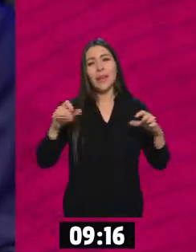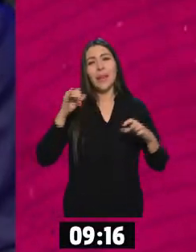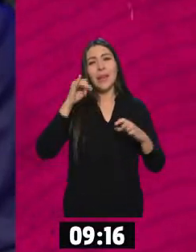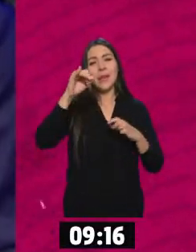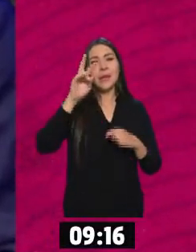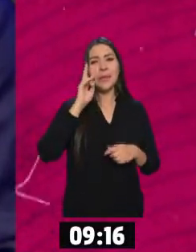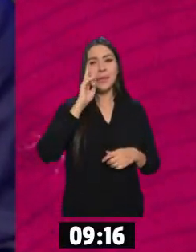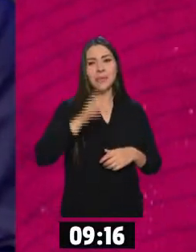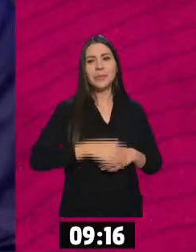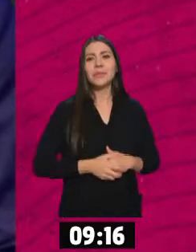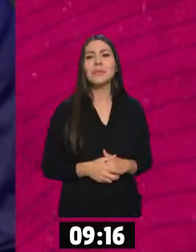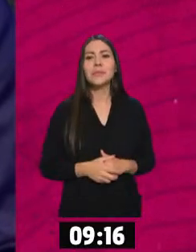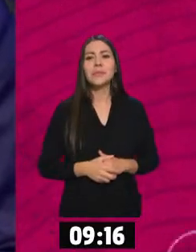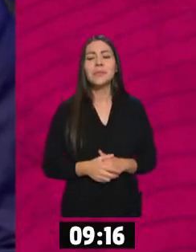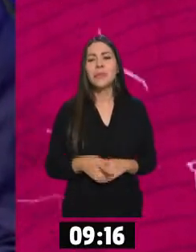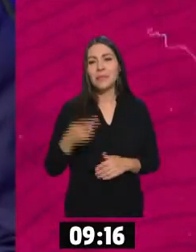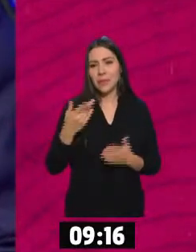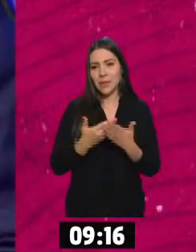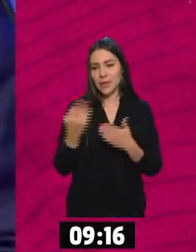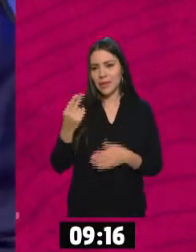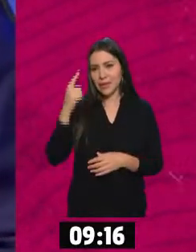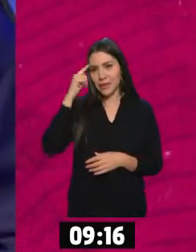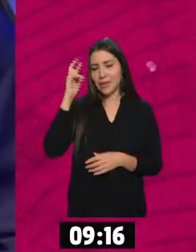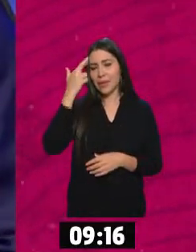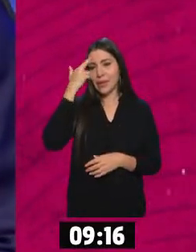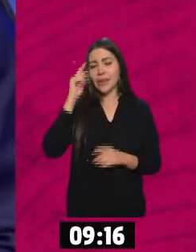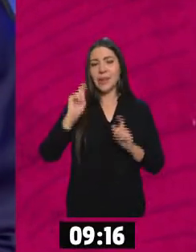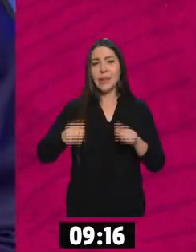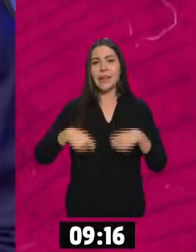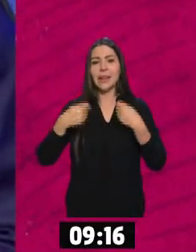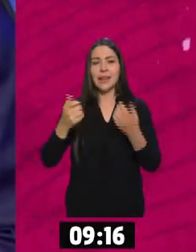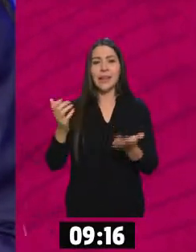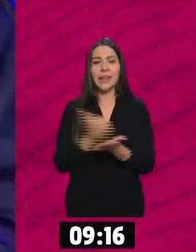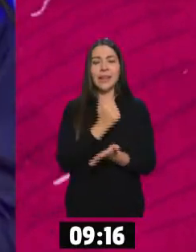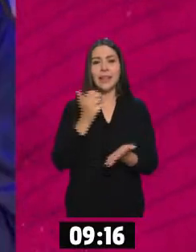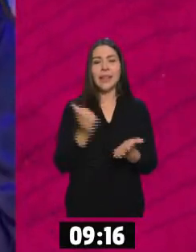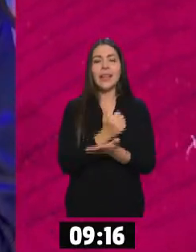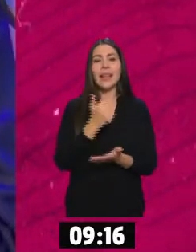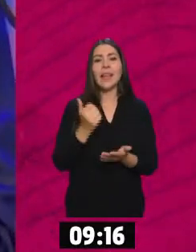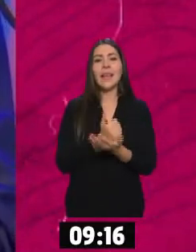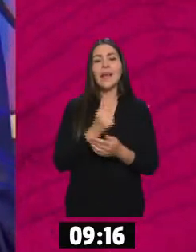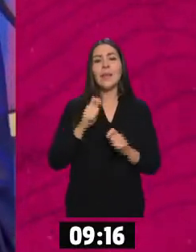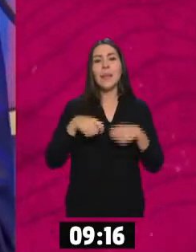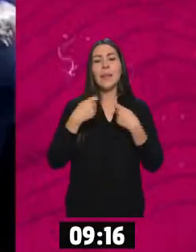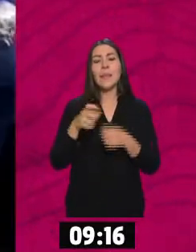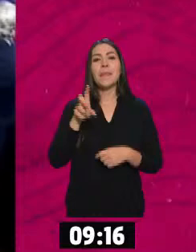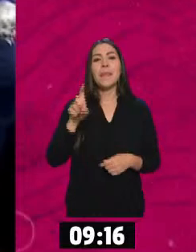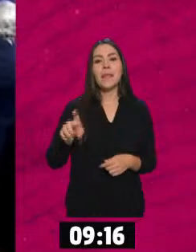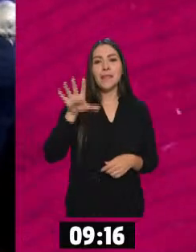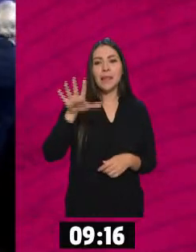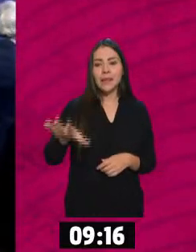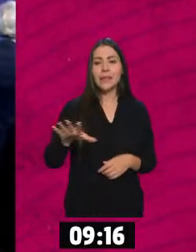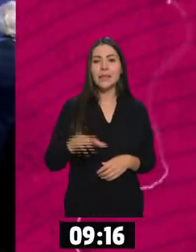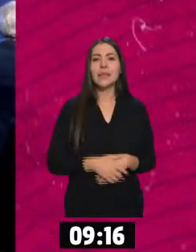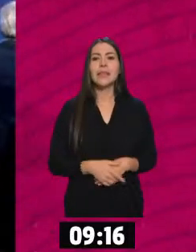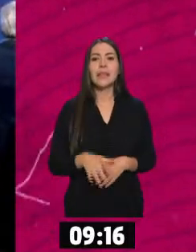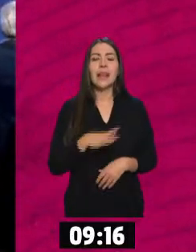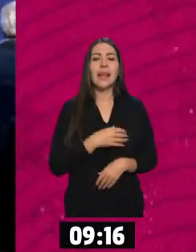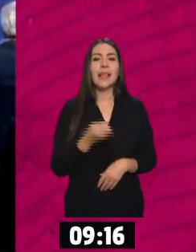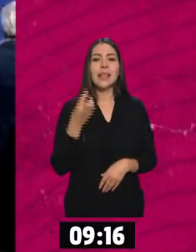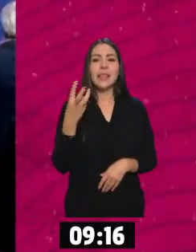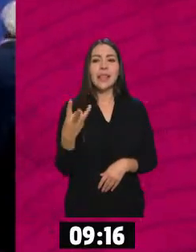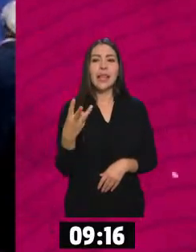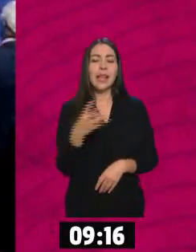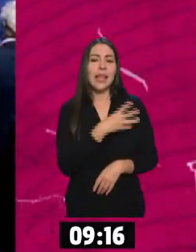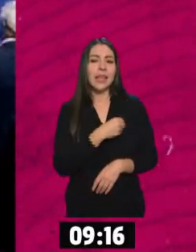sigamos recordando. No, pero que no se 35 haga. títulos. Un desempleado, Desempleado con 3 hijos. ¿Cómo va a mantener